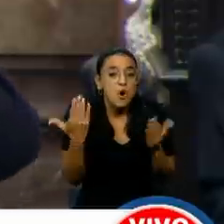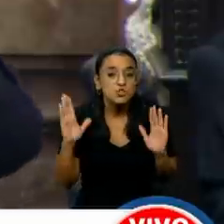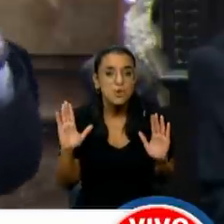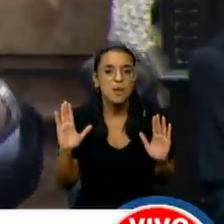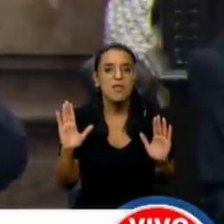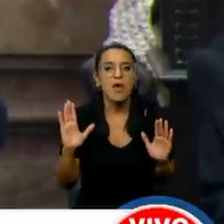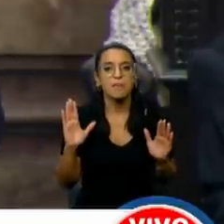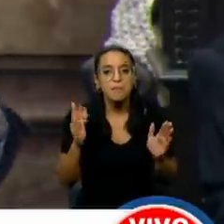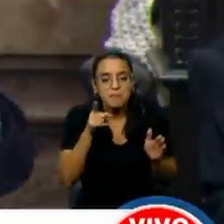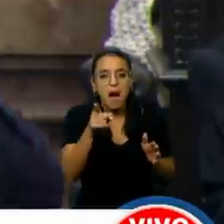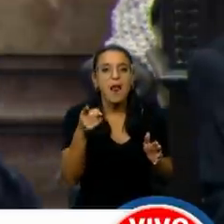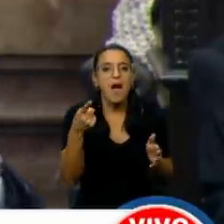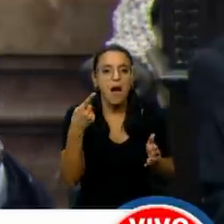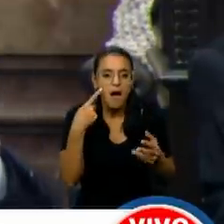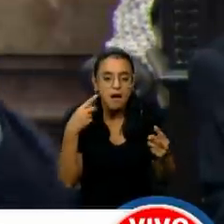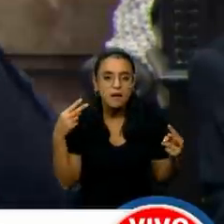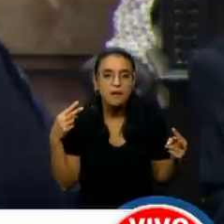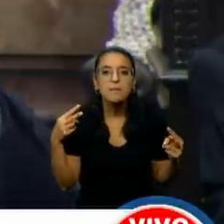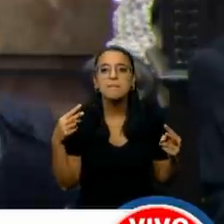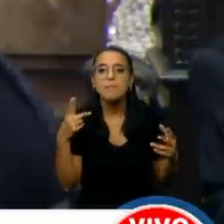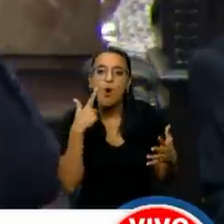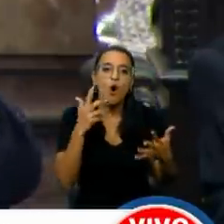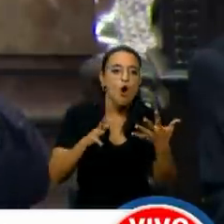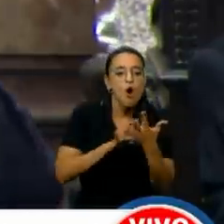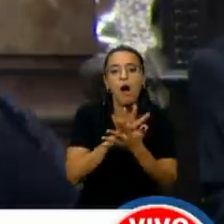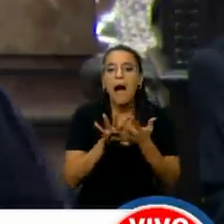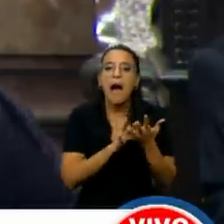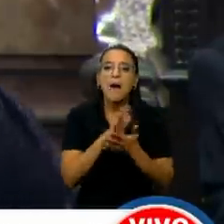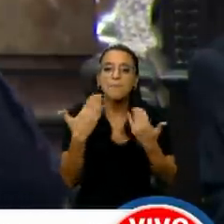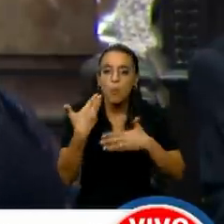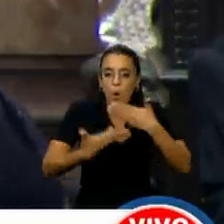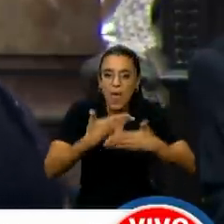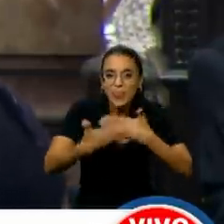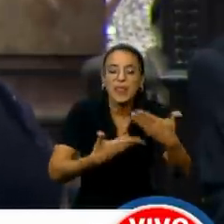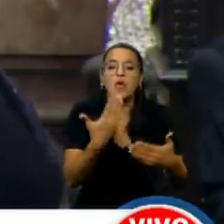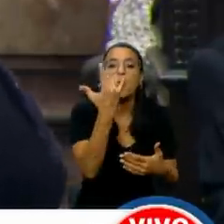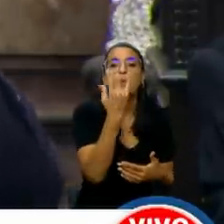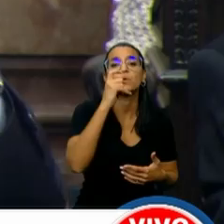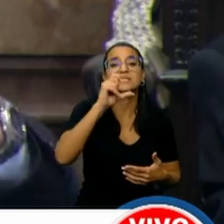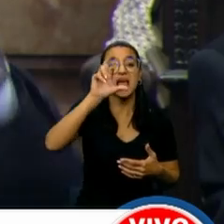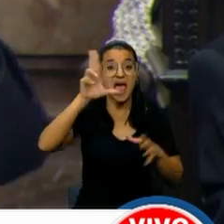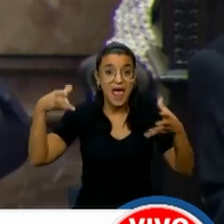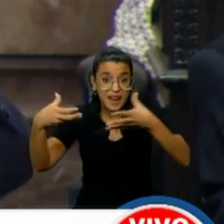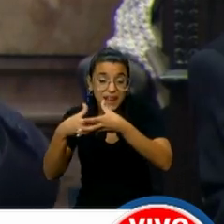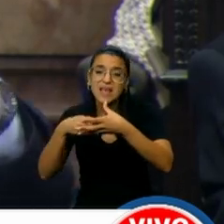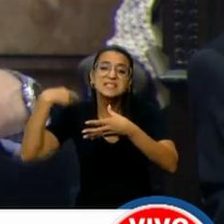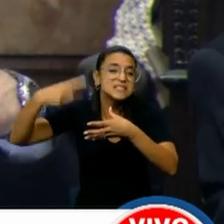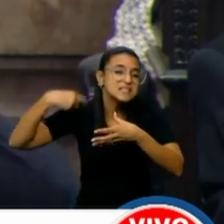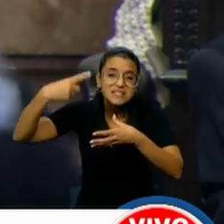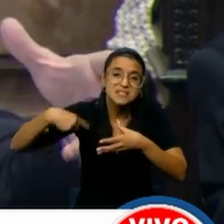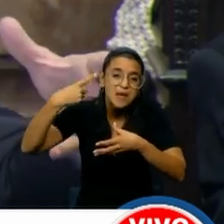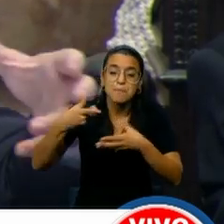para empezar a encontrarnos para empezar a hacer algo posible el blog que el auxerre permanentemente